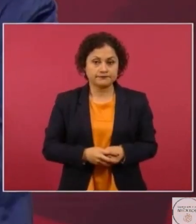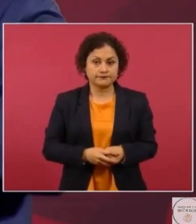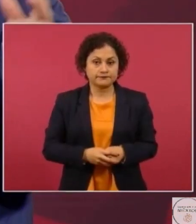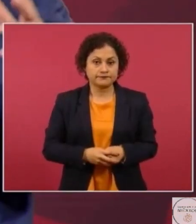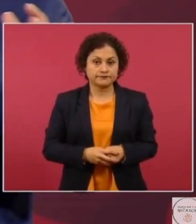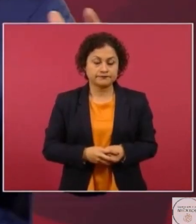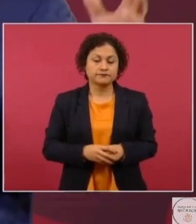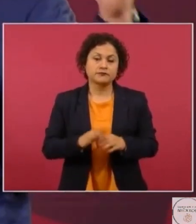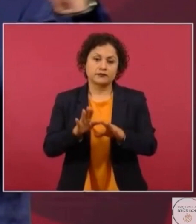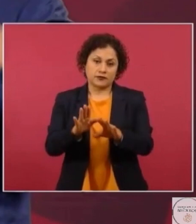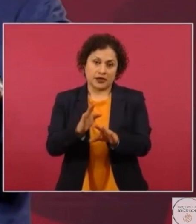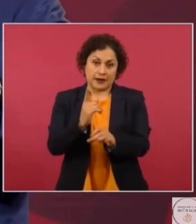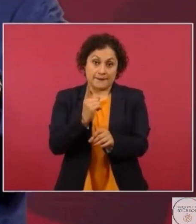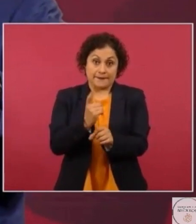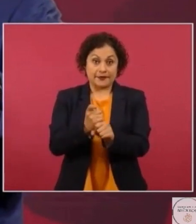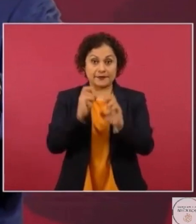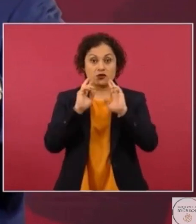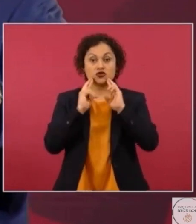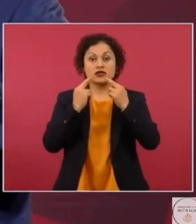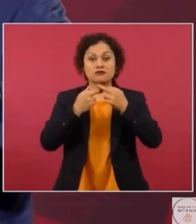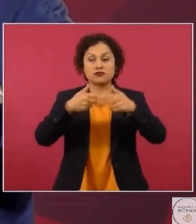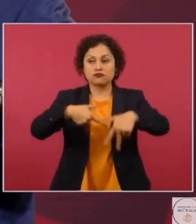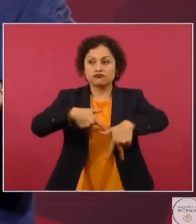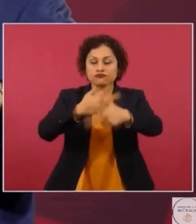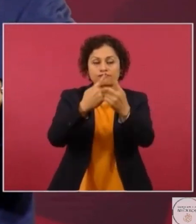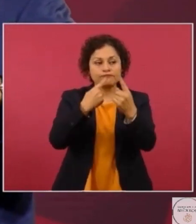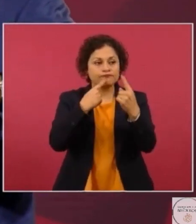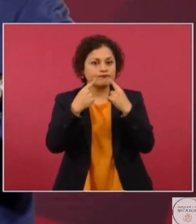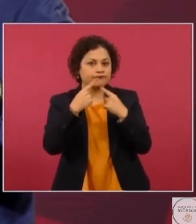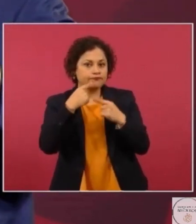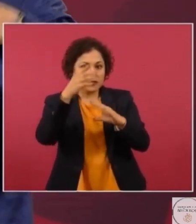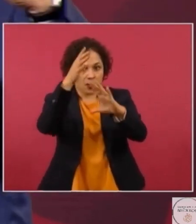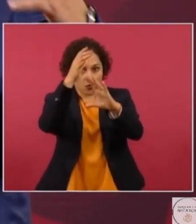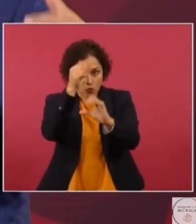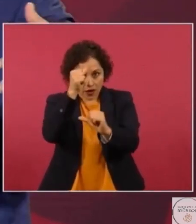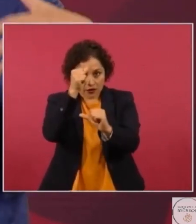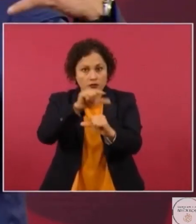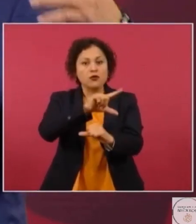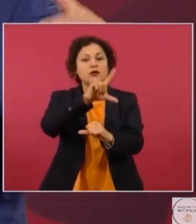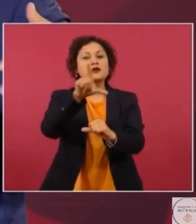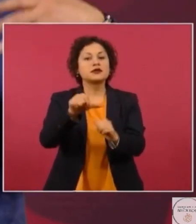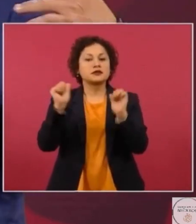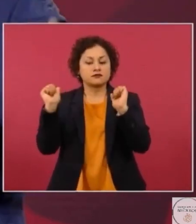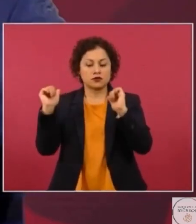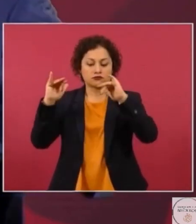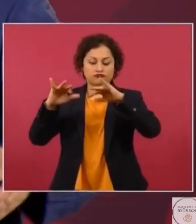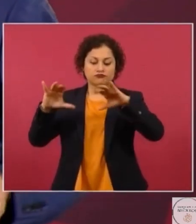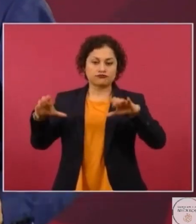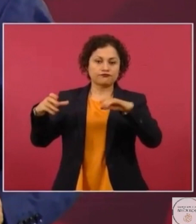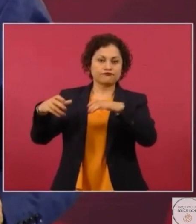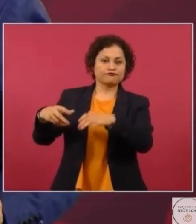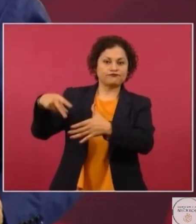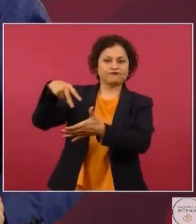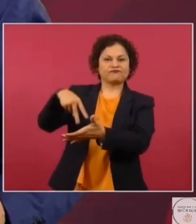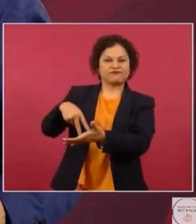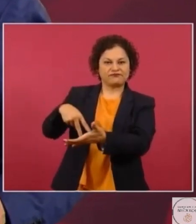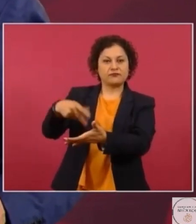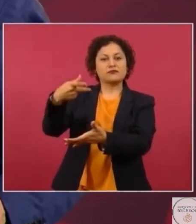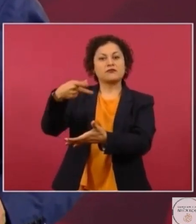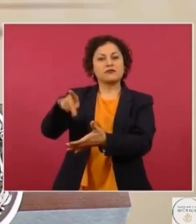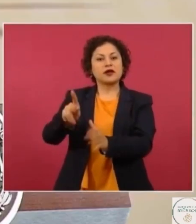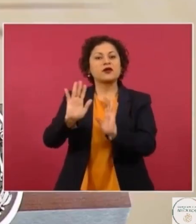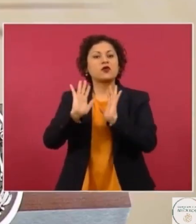Primero esta reunión y luego va a ser presencial, pero ya van a empezar a trabajar los